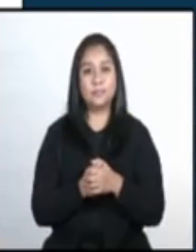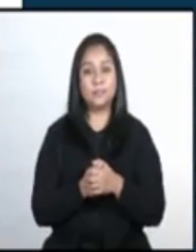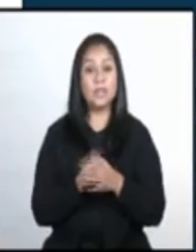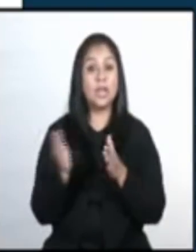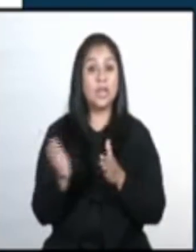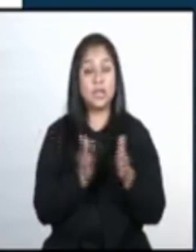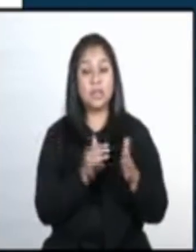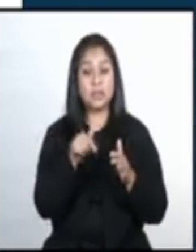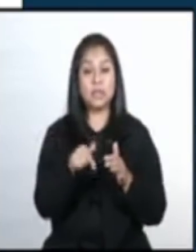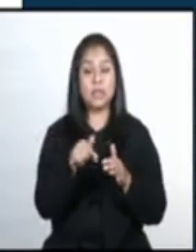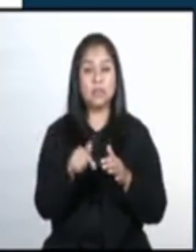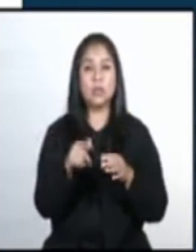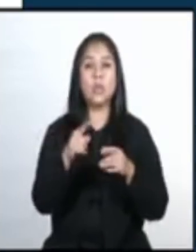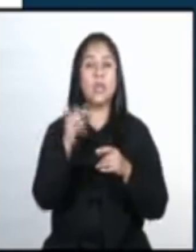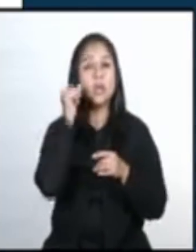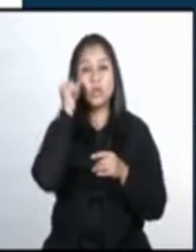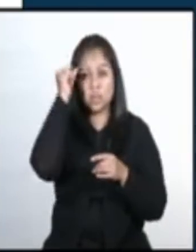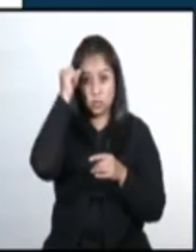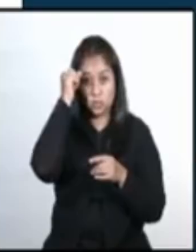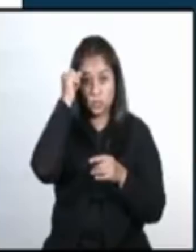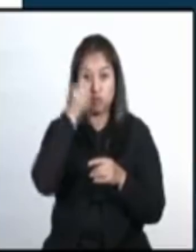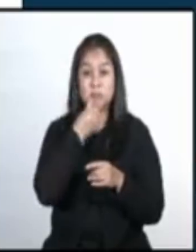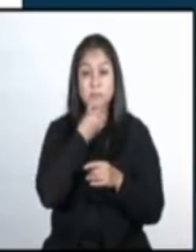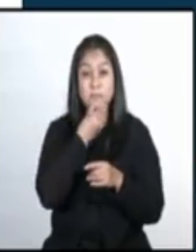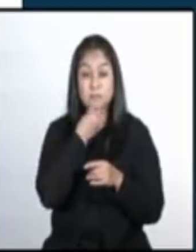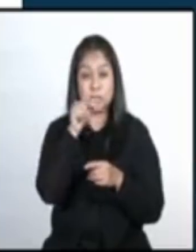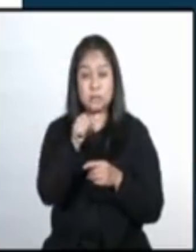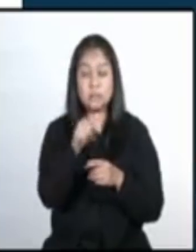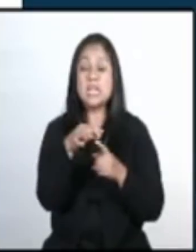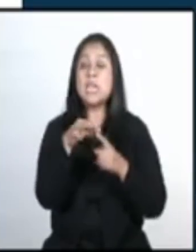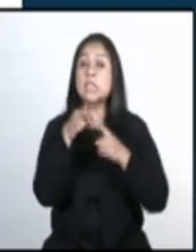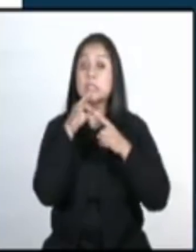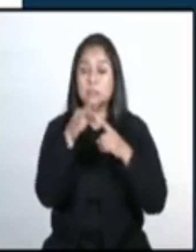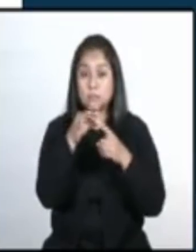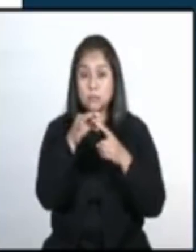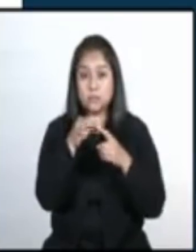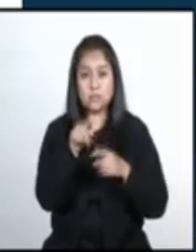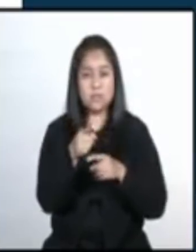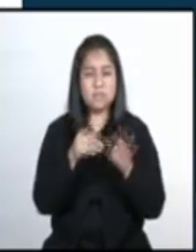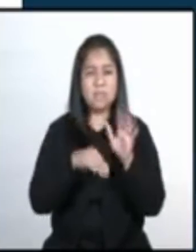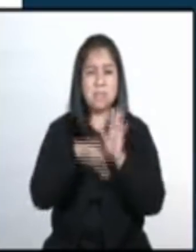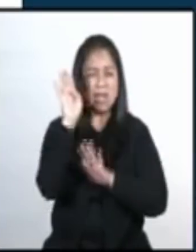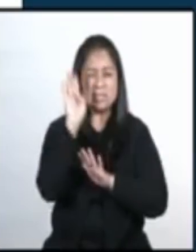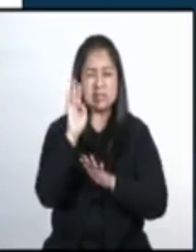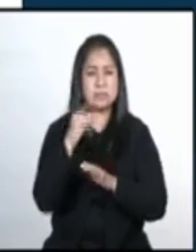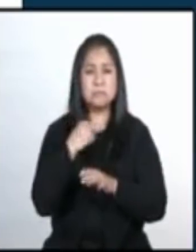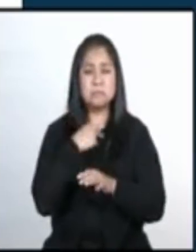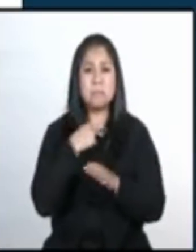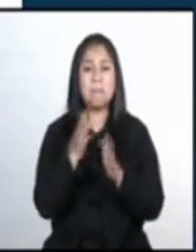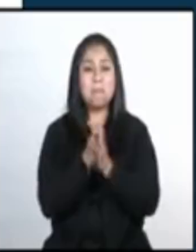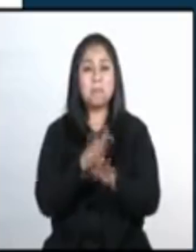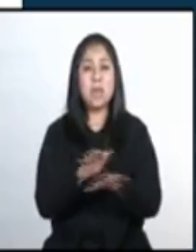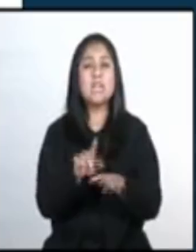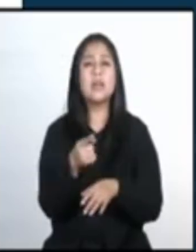Dentro de estas personas mayores de edad, especialmente, ¿quiénes se miran que puedan sufrir más? Pues los que